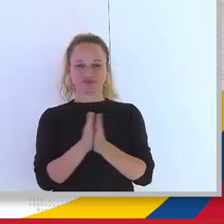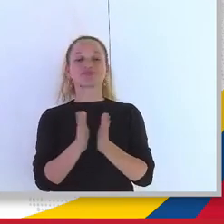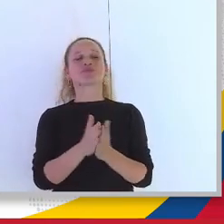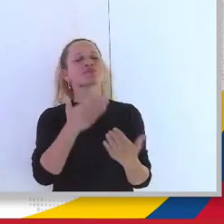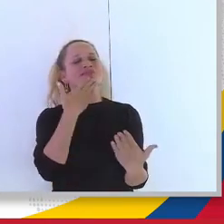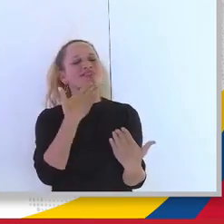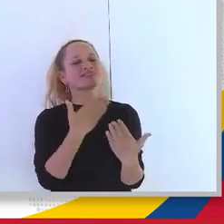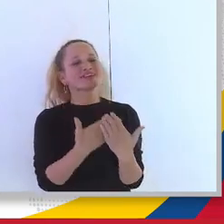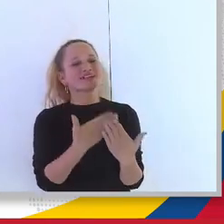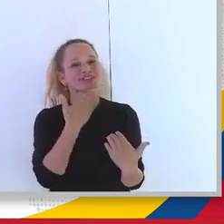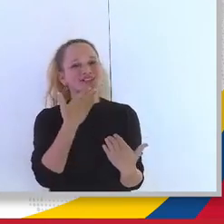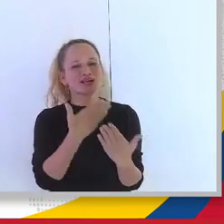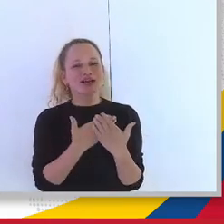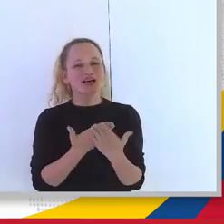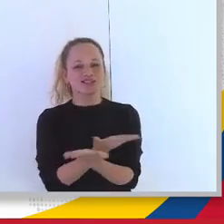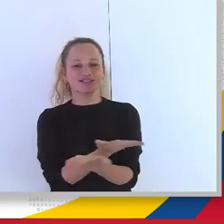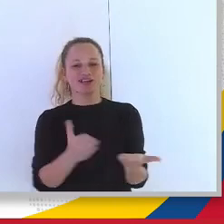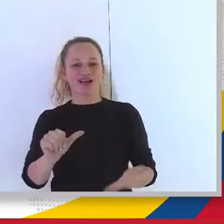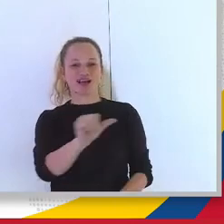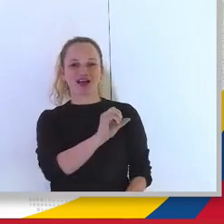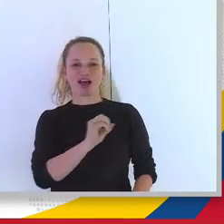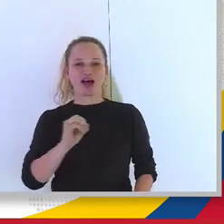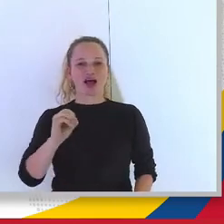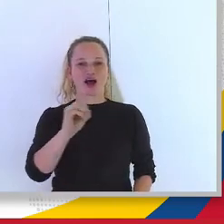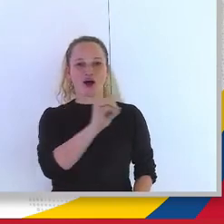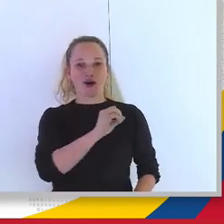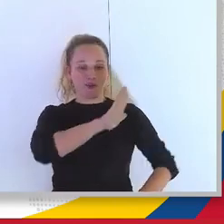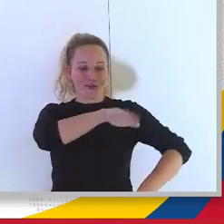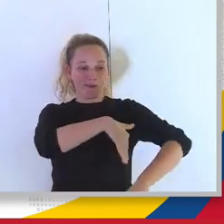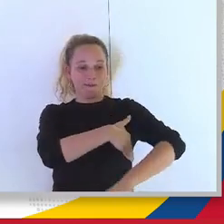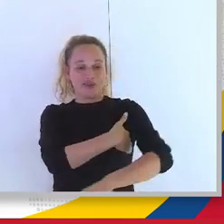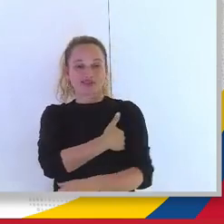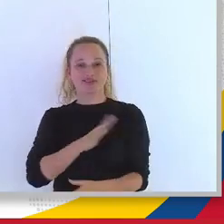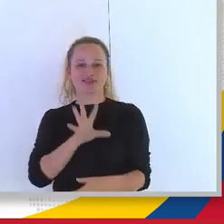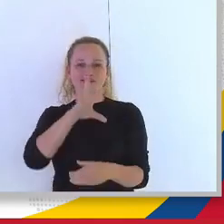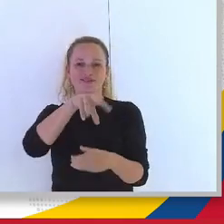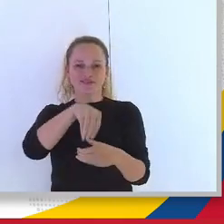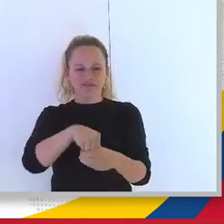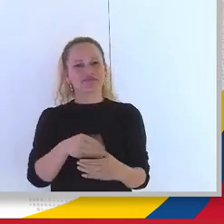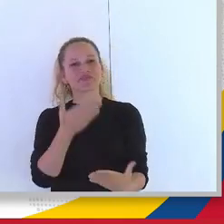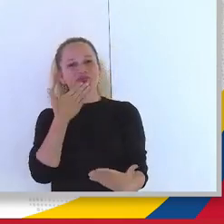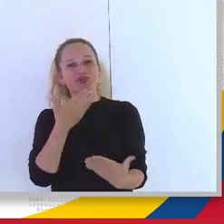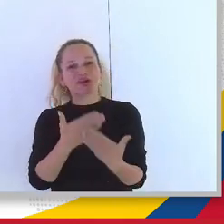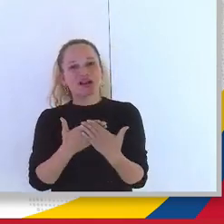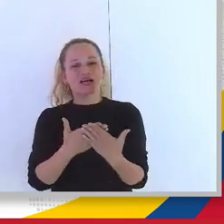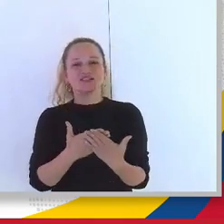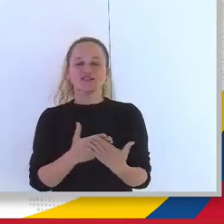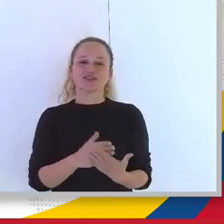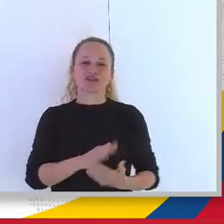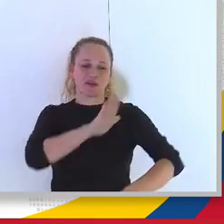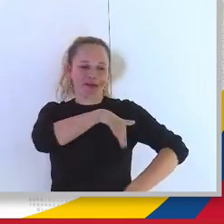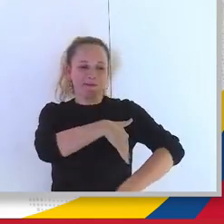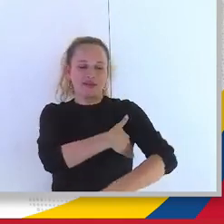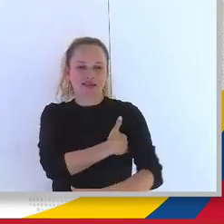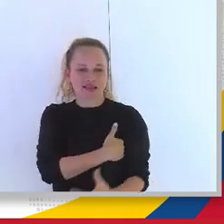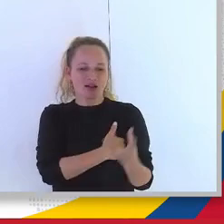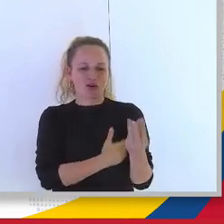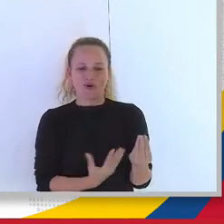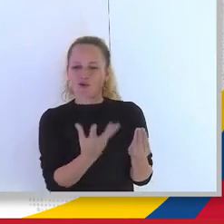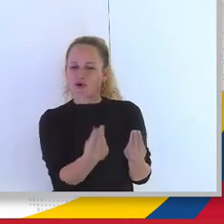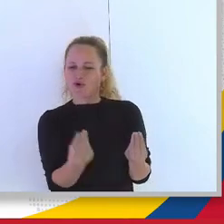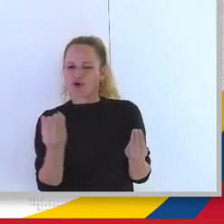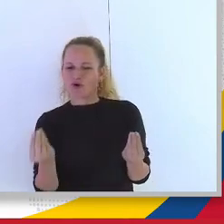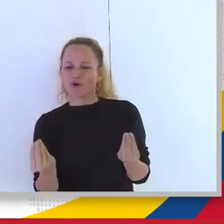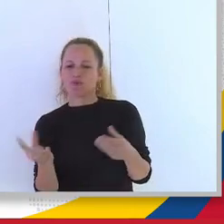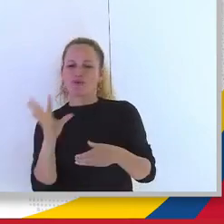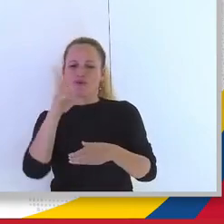Muchas gracias para todas, para todos, para el Ministerio del Interior, para todos los ministerios, funcionarios, para todos